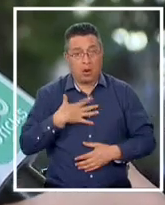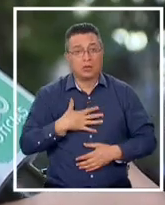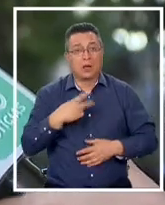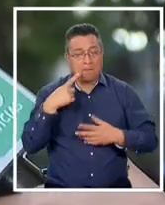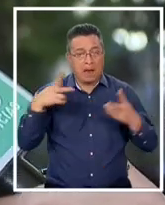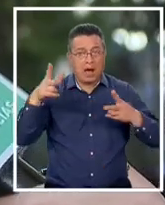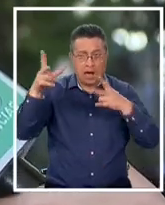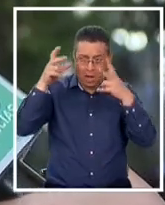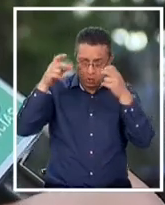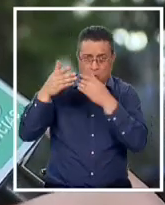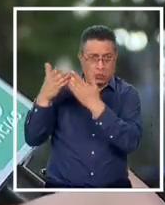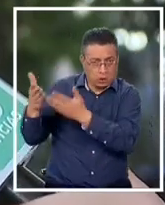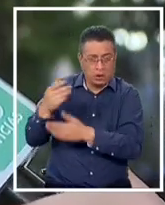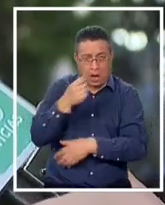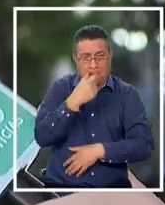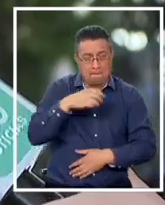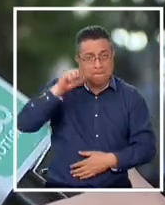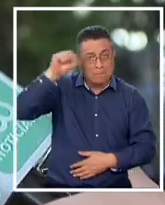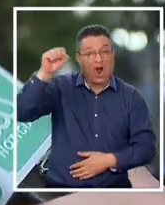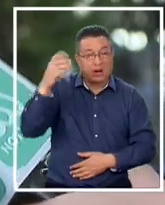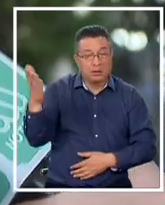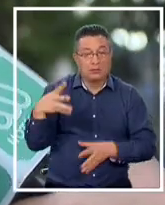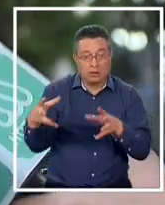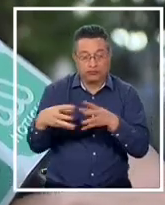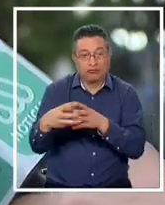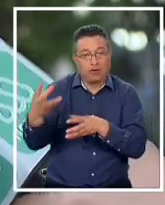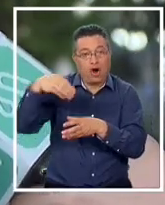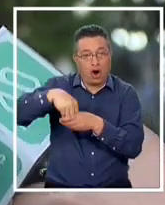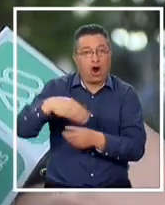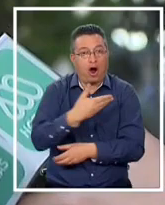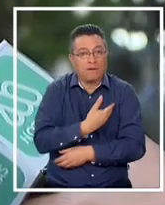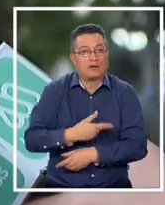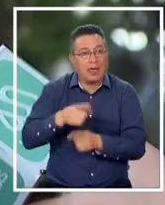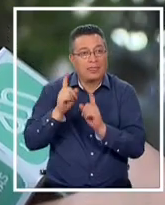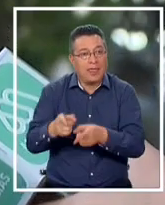escuchara más al presidente Boric dentro de su propia coalición de gobierno.